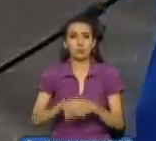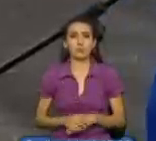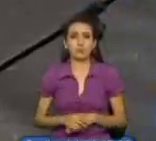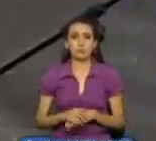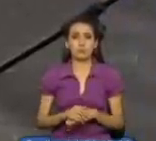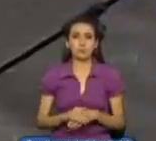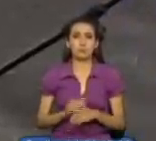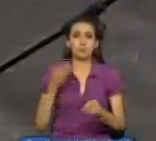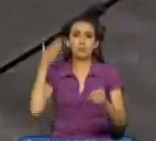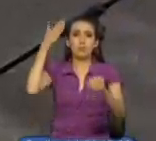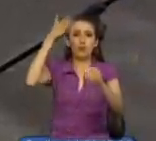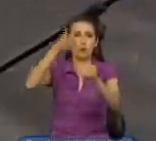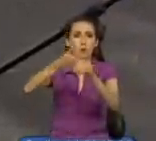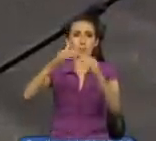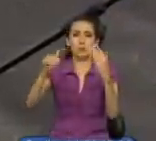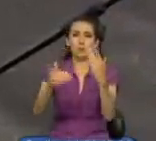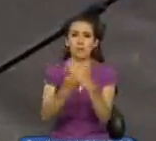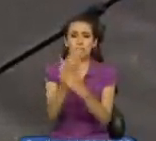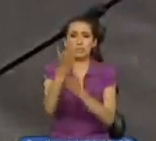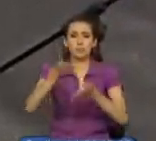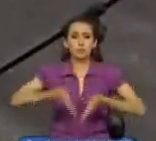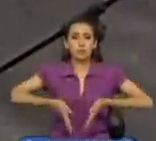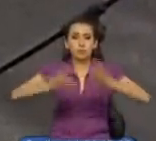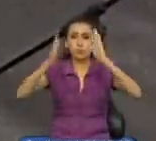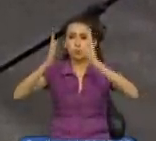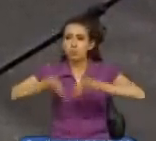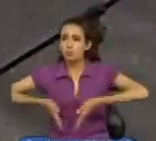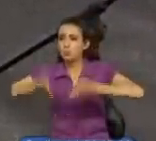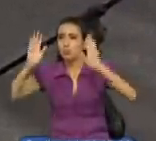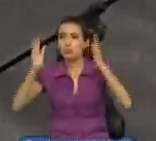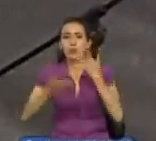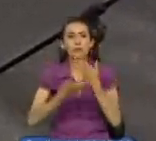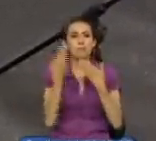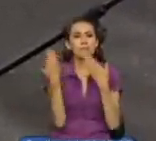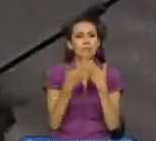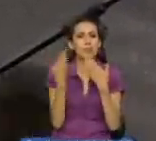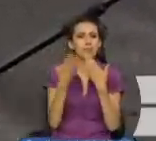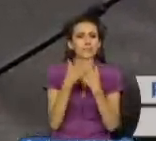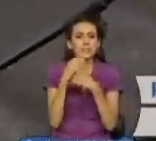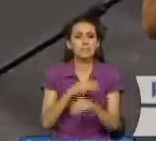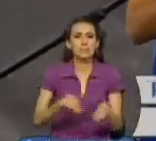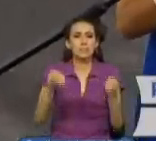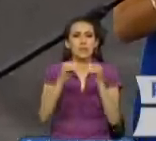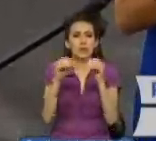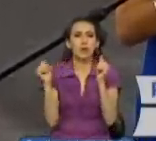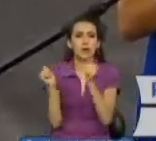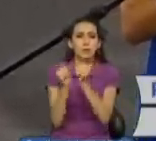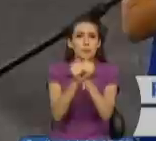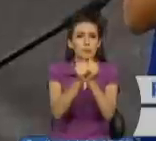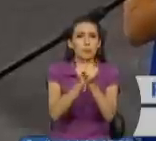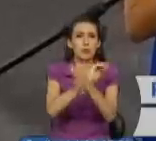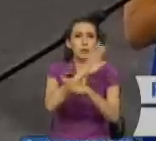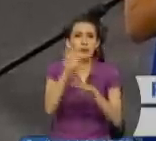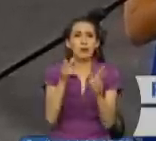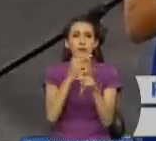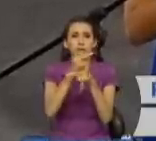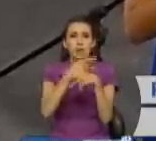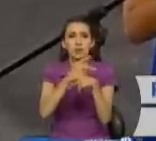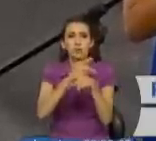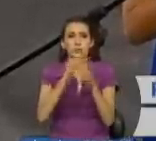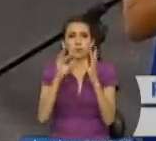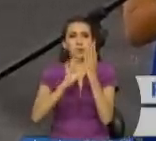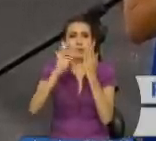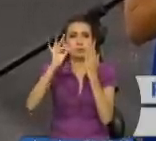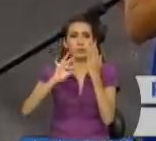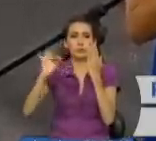aportar y financiar las nuevas vías para facilitar sobre todo una campaña a los productos financieros